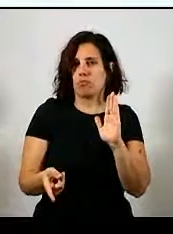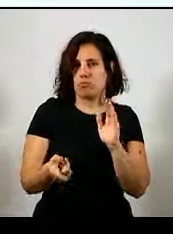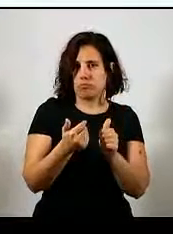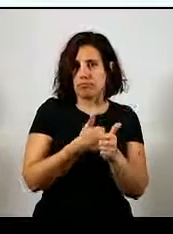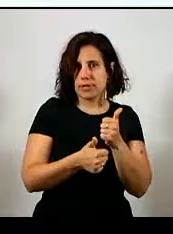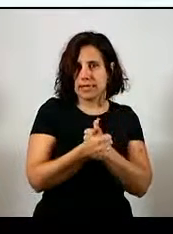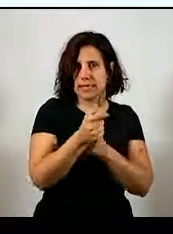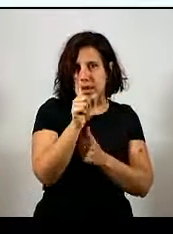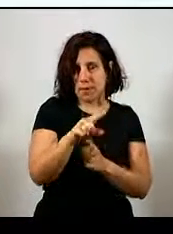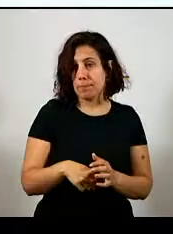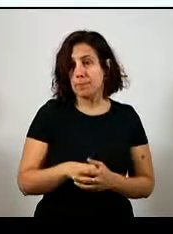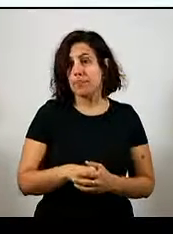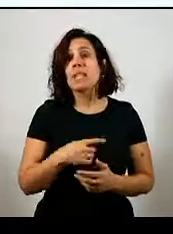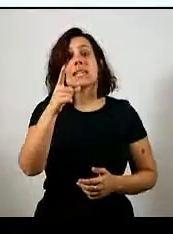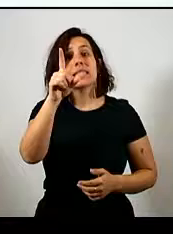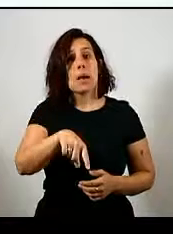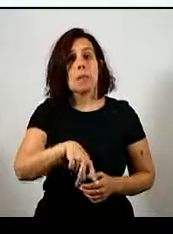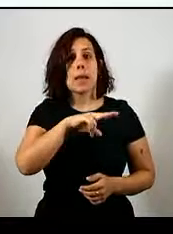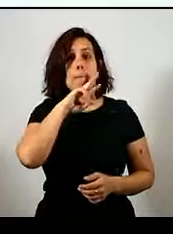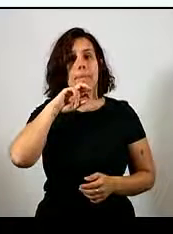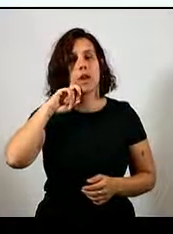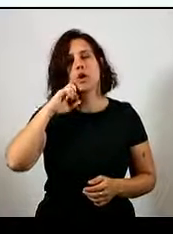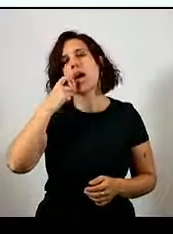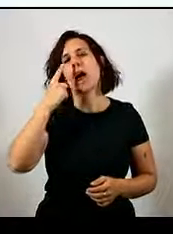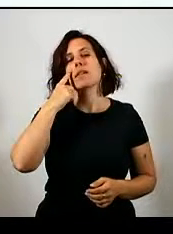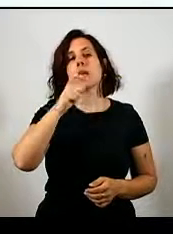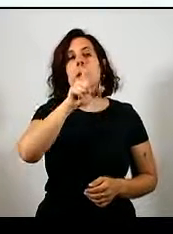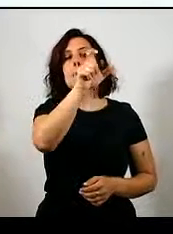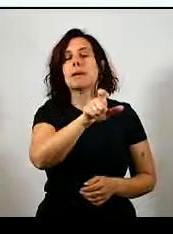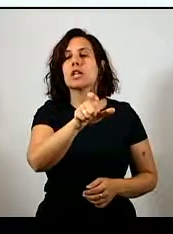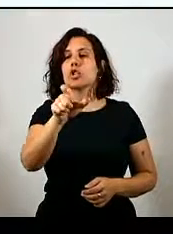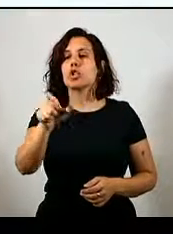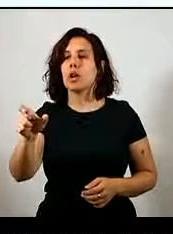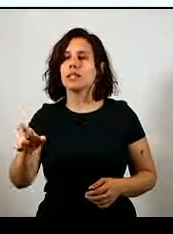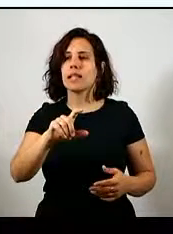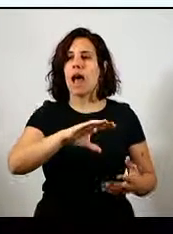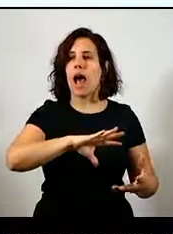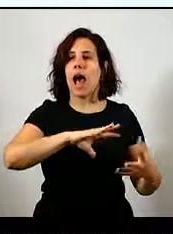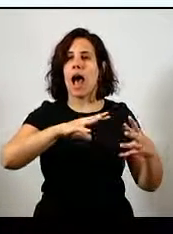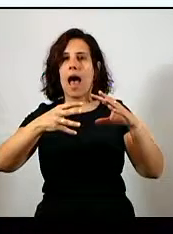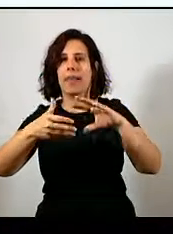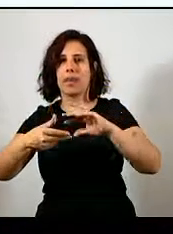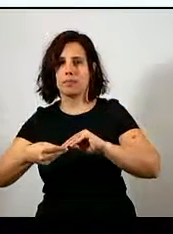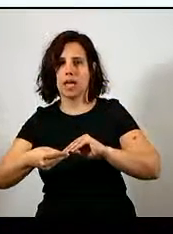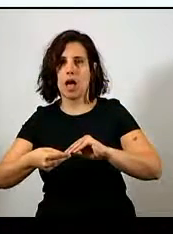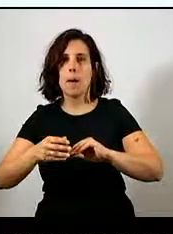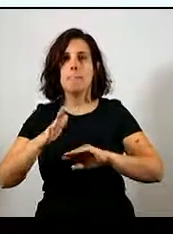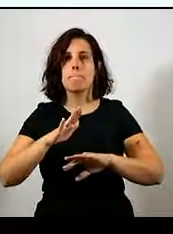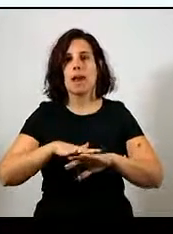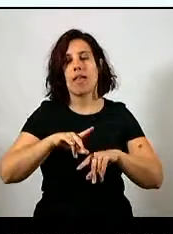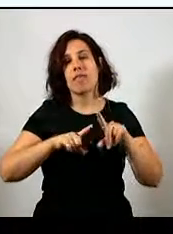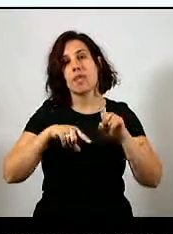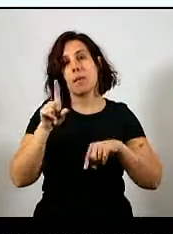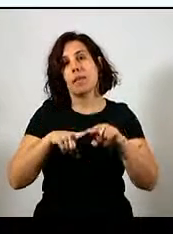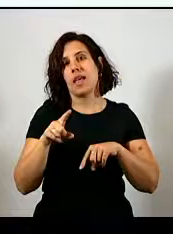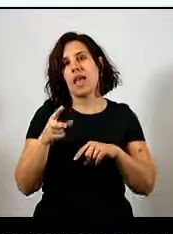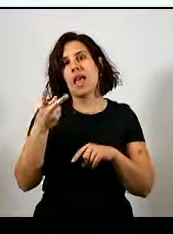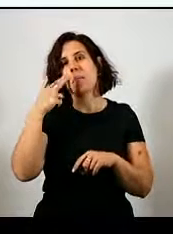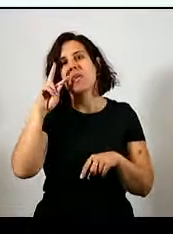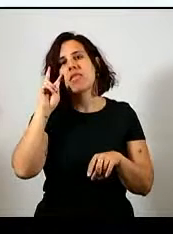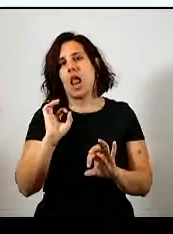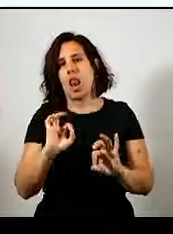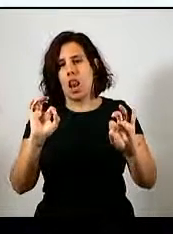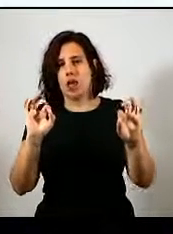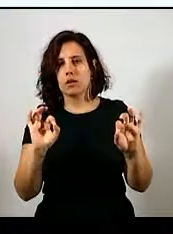además se valorará la mayor adaptabilidad de las personas a seleccionar las especialidades del proyecto, la motivación,